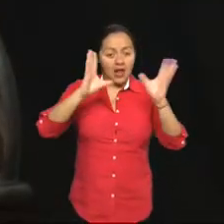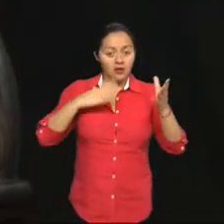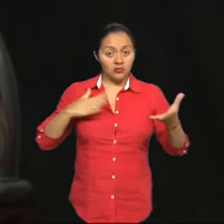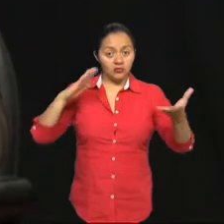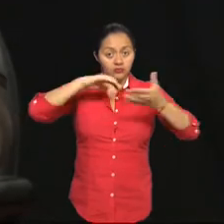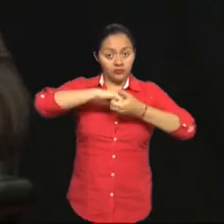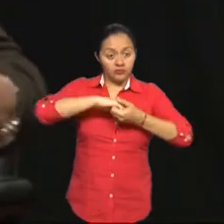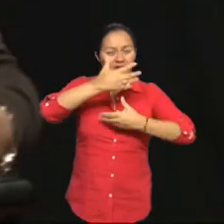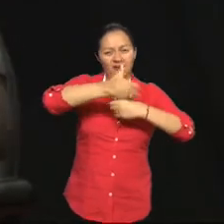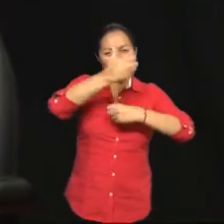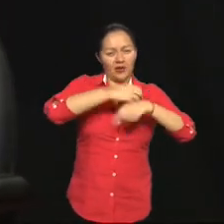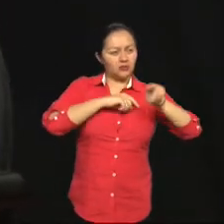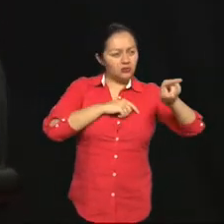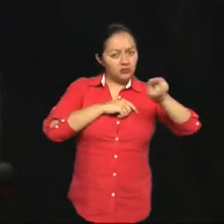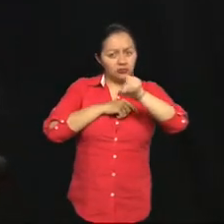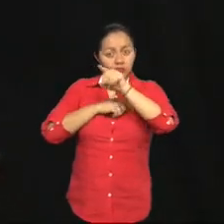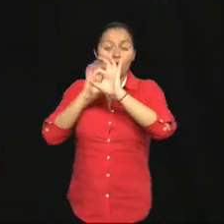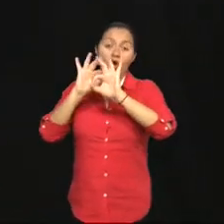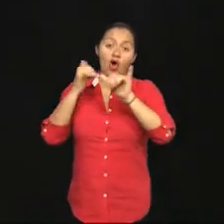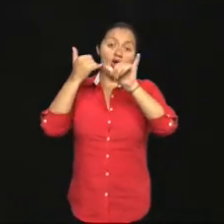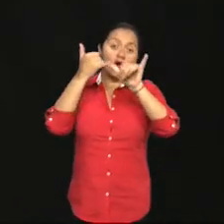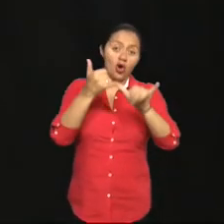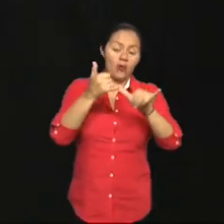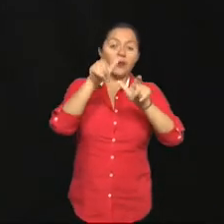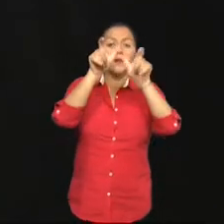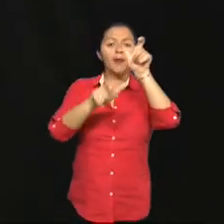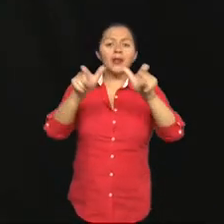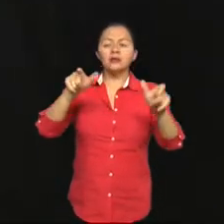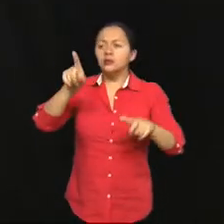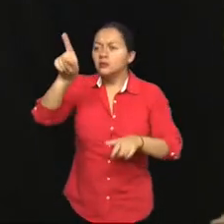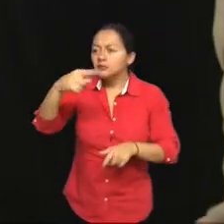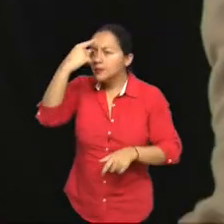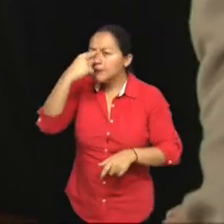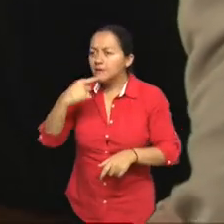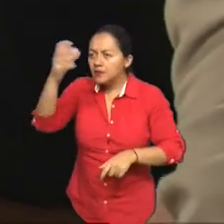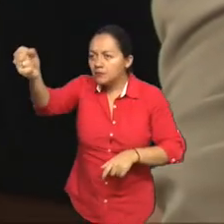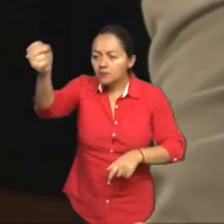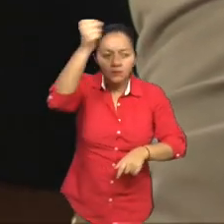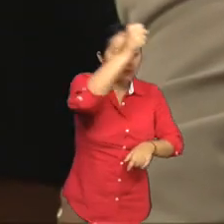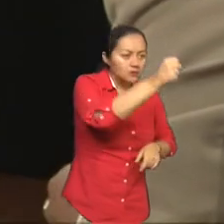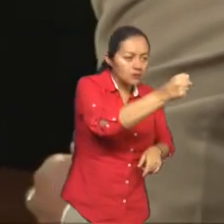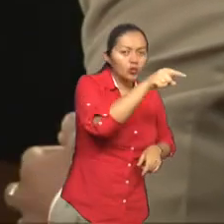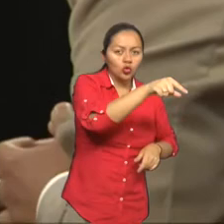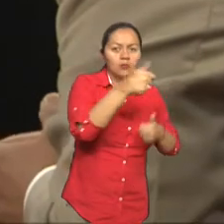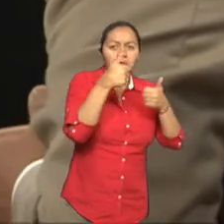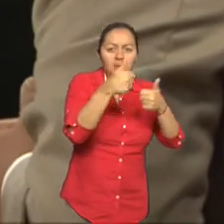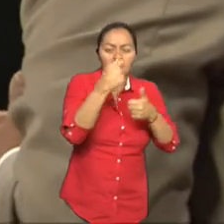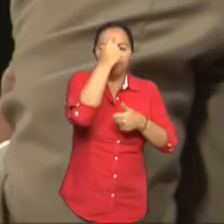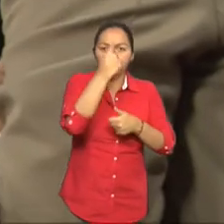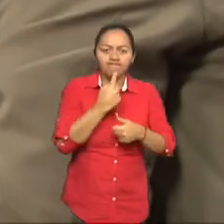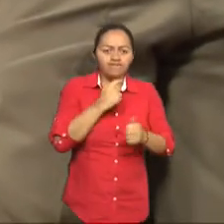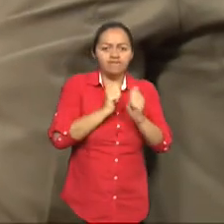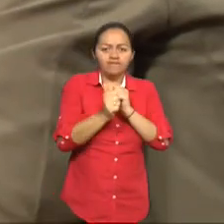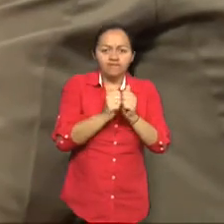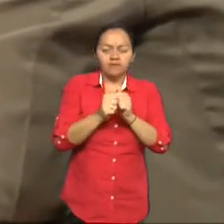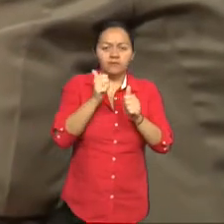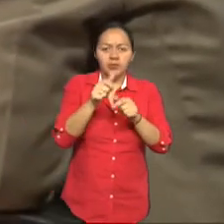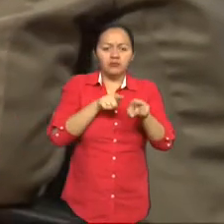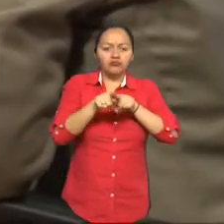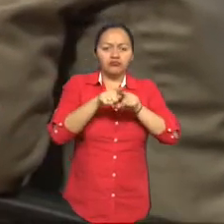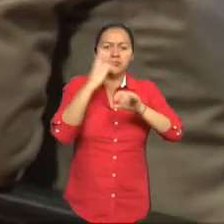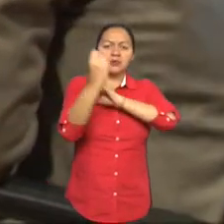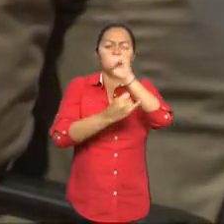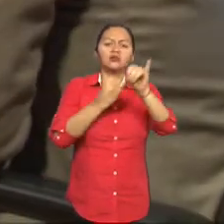las federaciones o con los clubes las personas que pueden entrar dentro de este plan de alto rendimiento, precisamente ya para